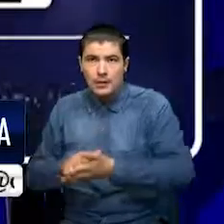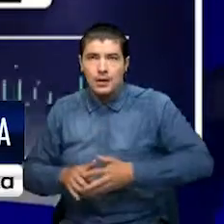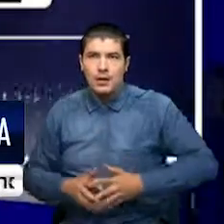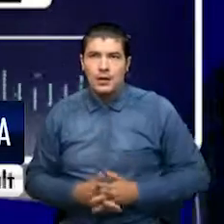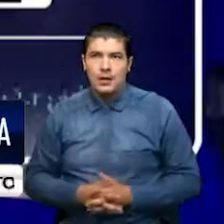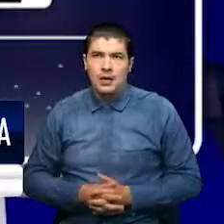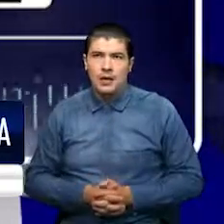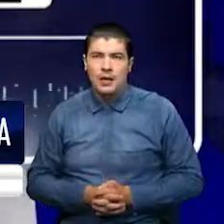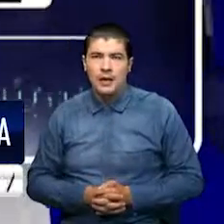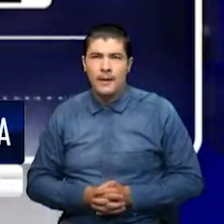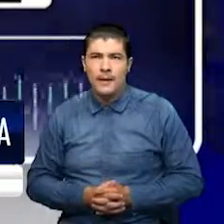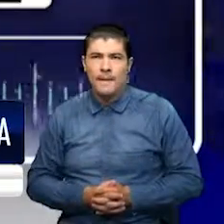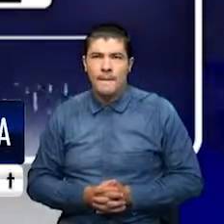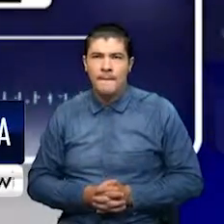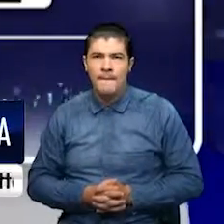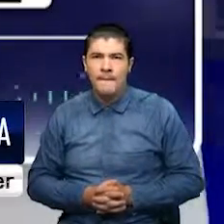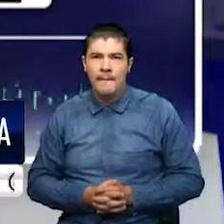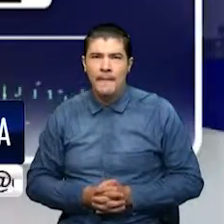de